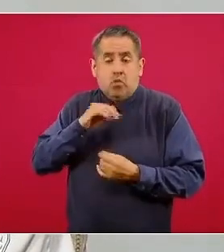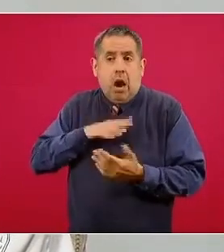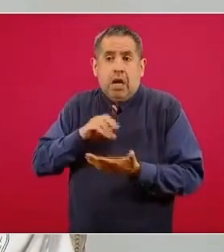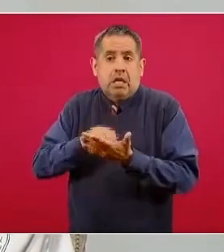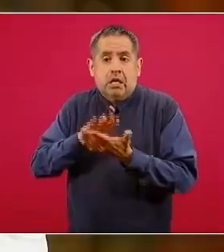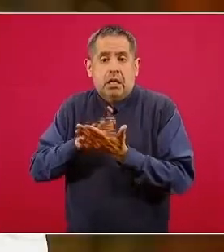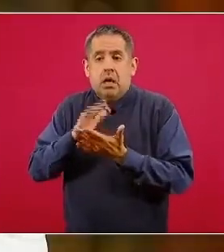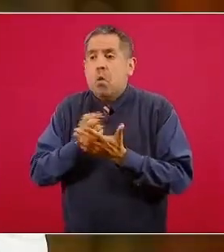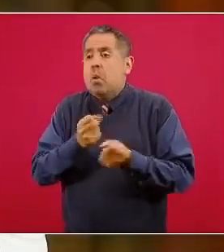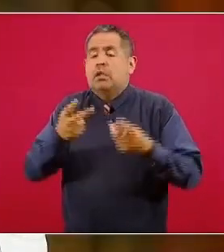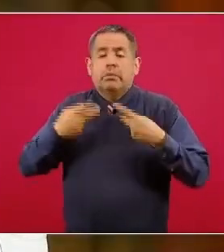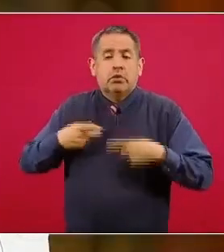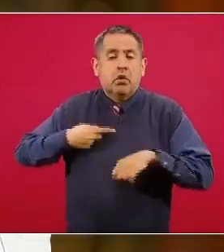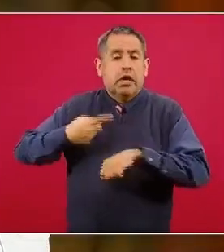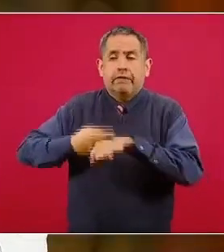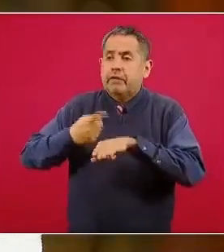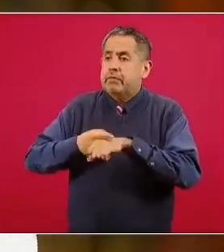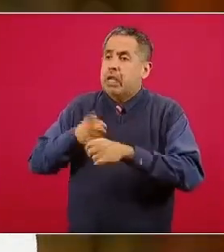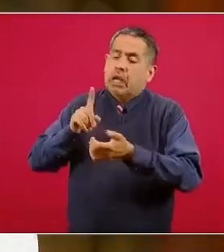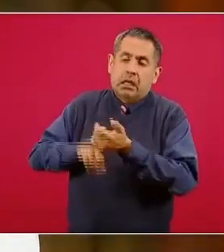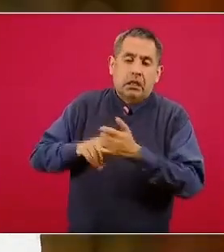único de pacientes